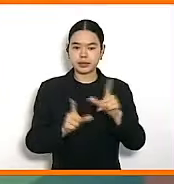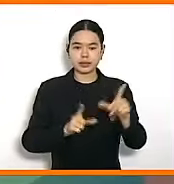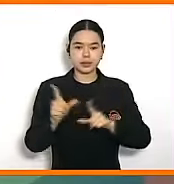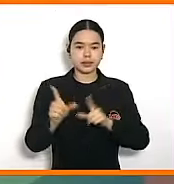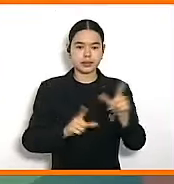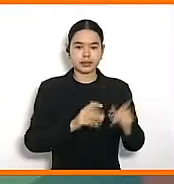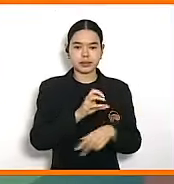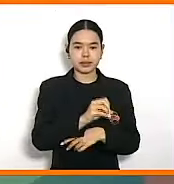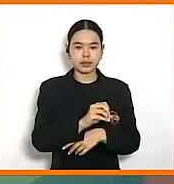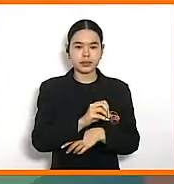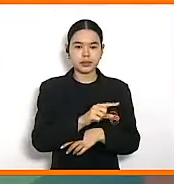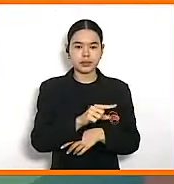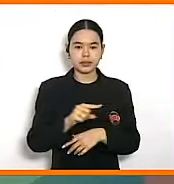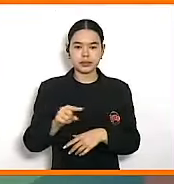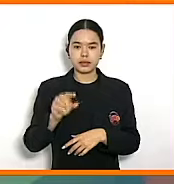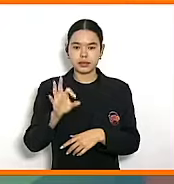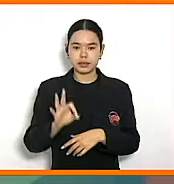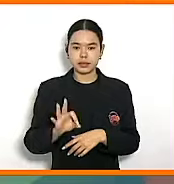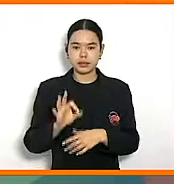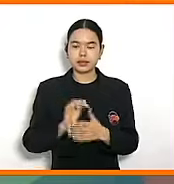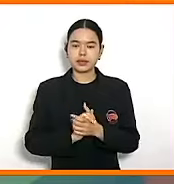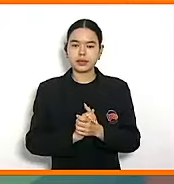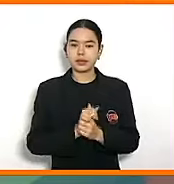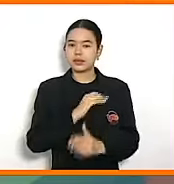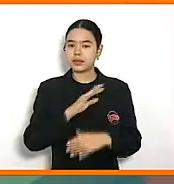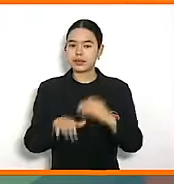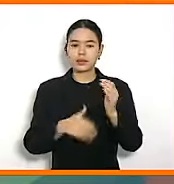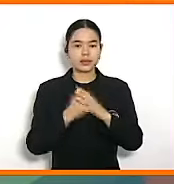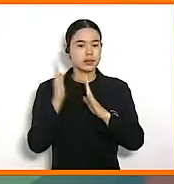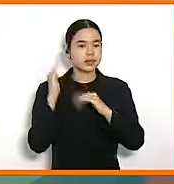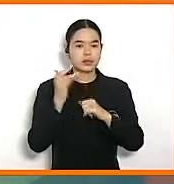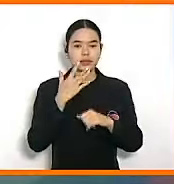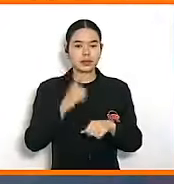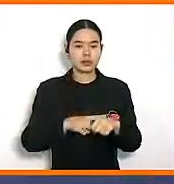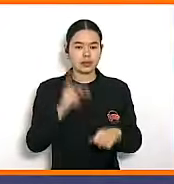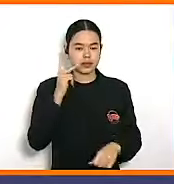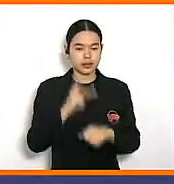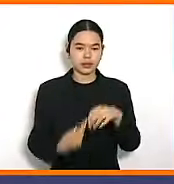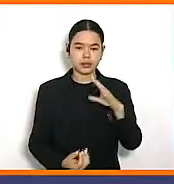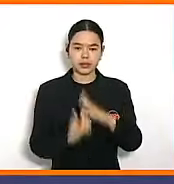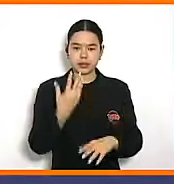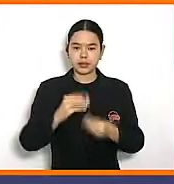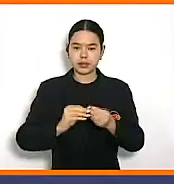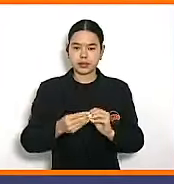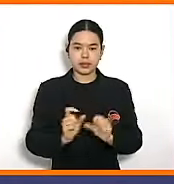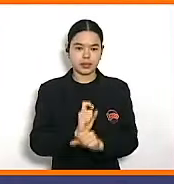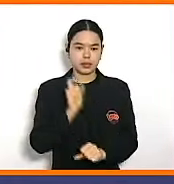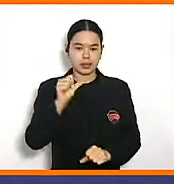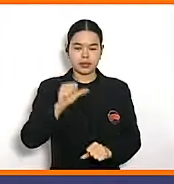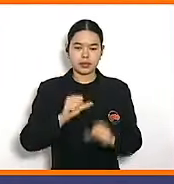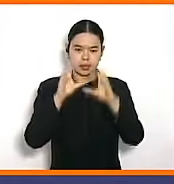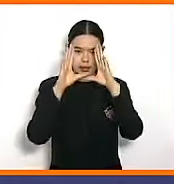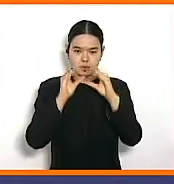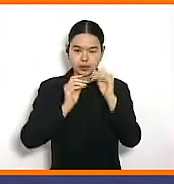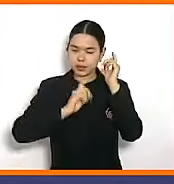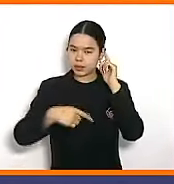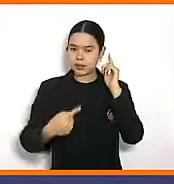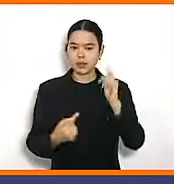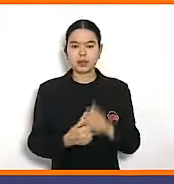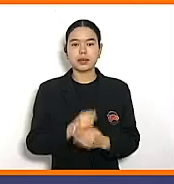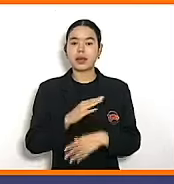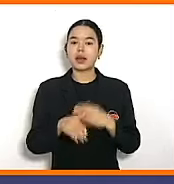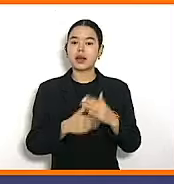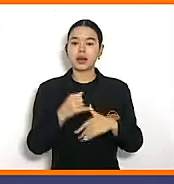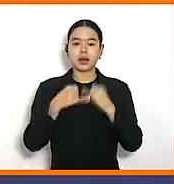ordenadas del 0 al 9. Suerte, querido jugador, porque vamos a conocer el número favorecido para esta noche en Diaria. Querido jugador, si